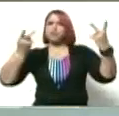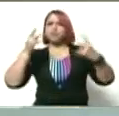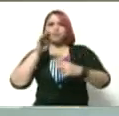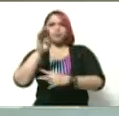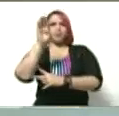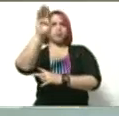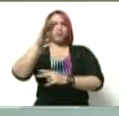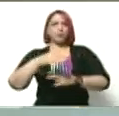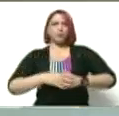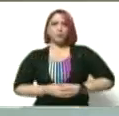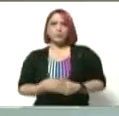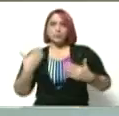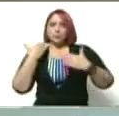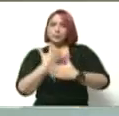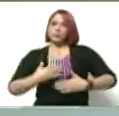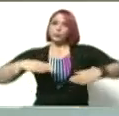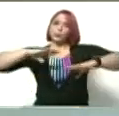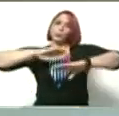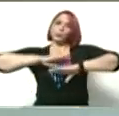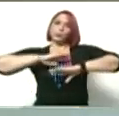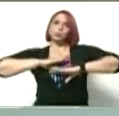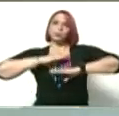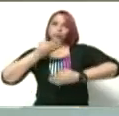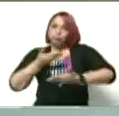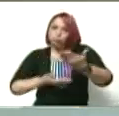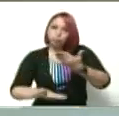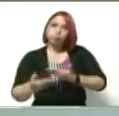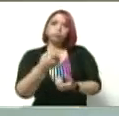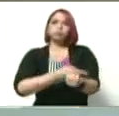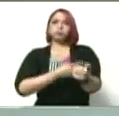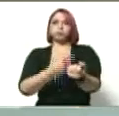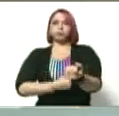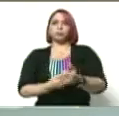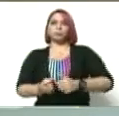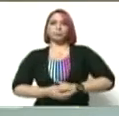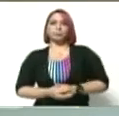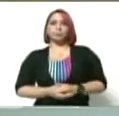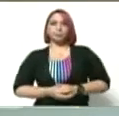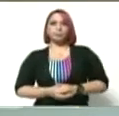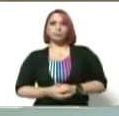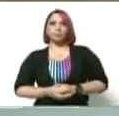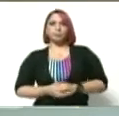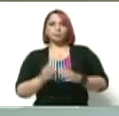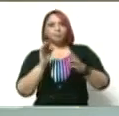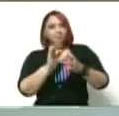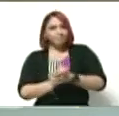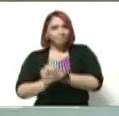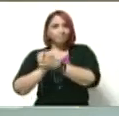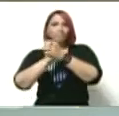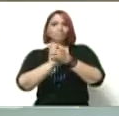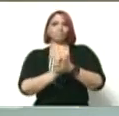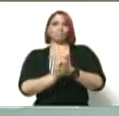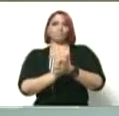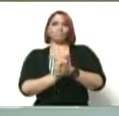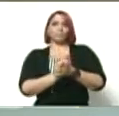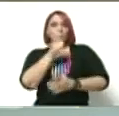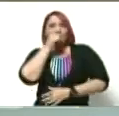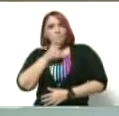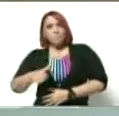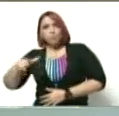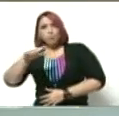de bienestar de hermandad de amistad entre el pueblo de cuba